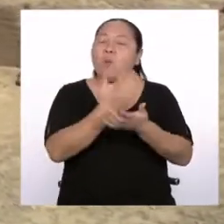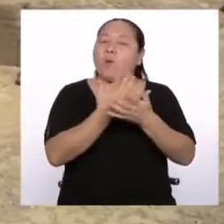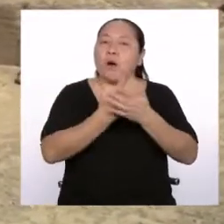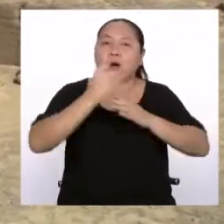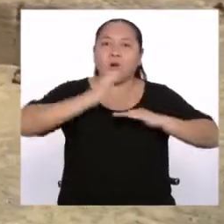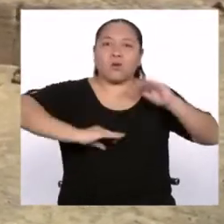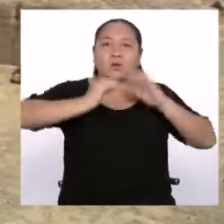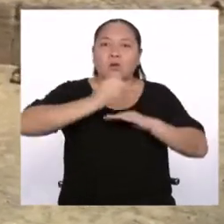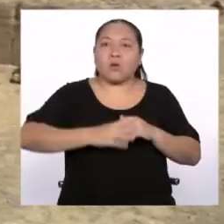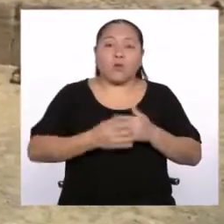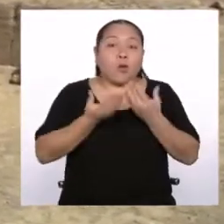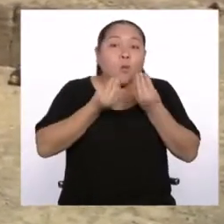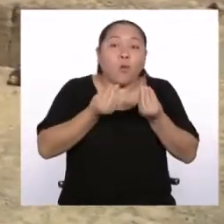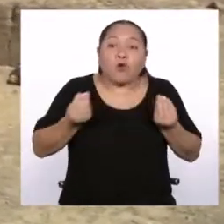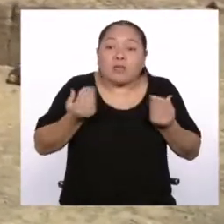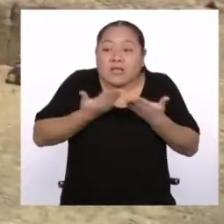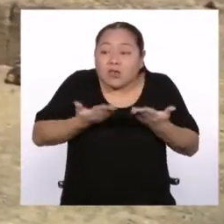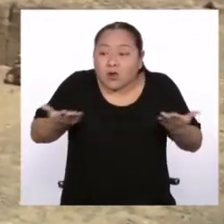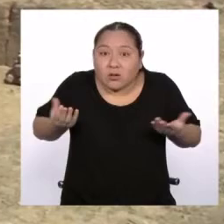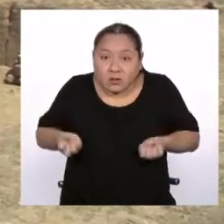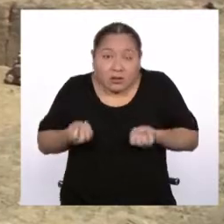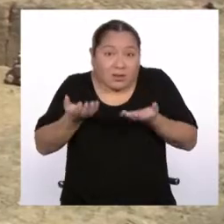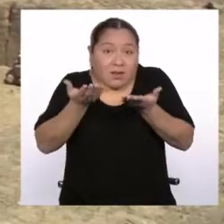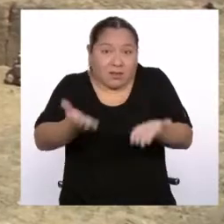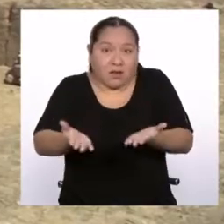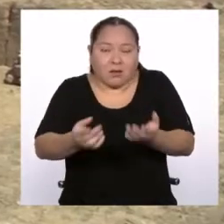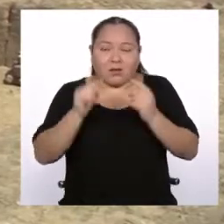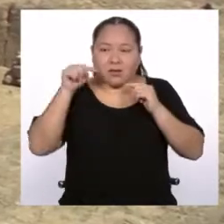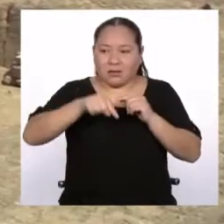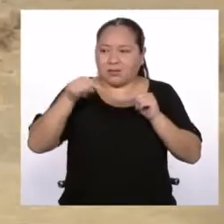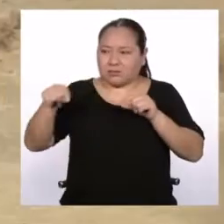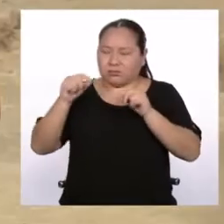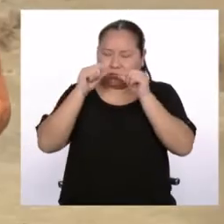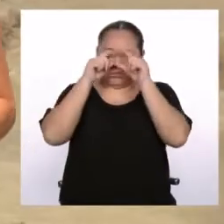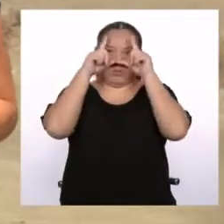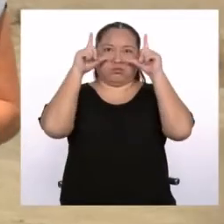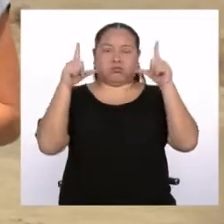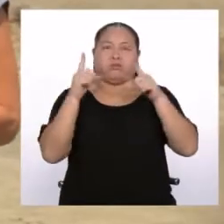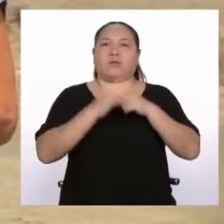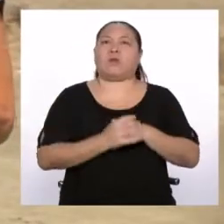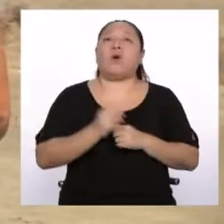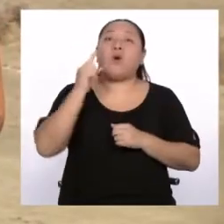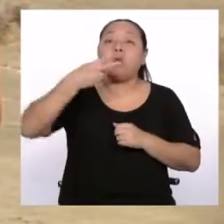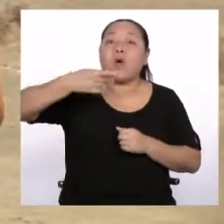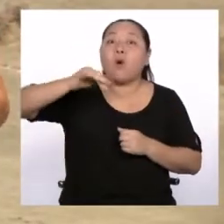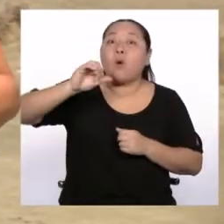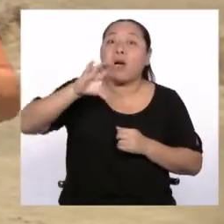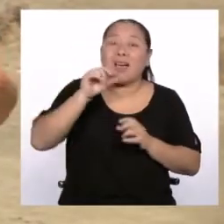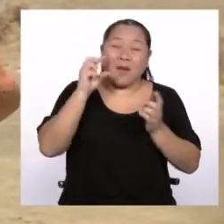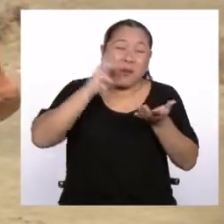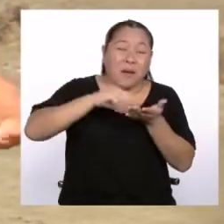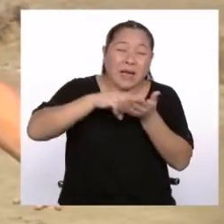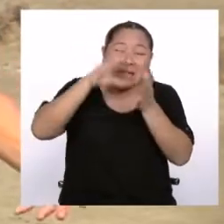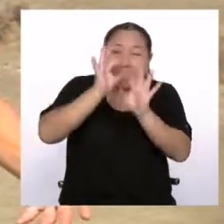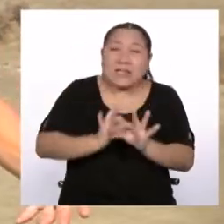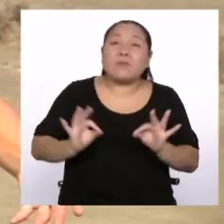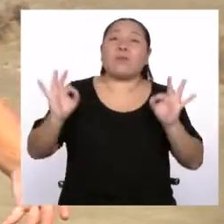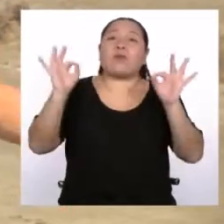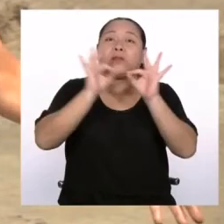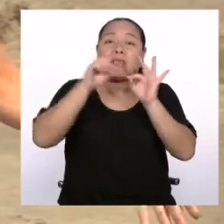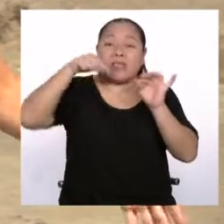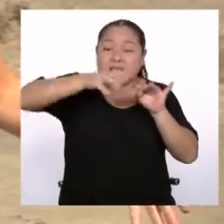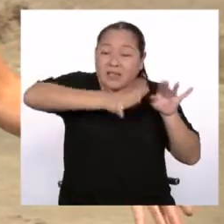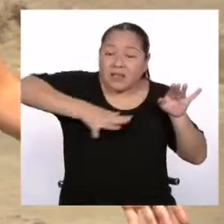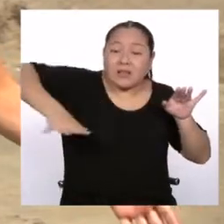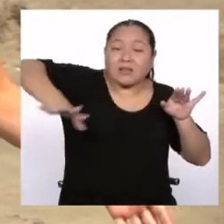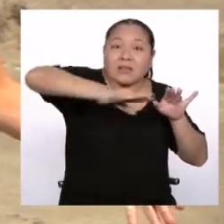restos que nos han dejado, que son verdaderamente sorprendentes. Una de sus huacas más importantes de este